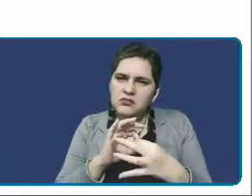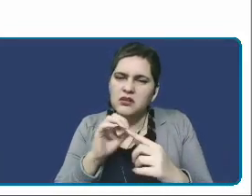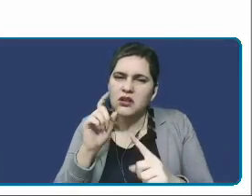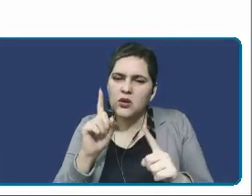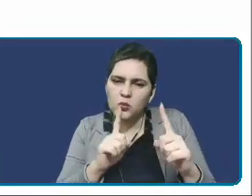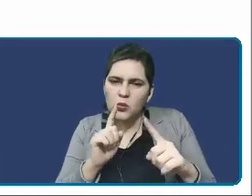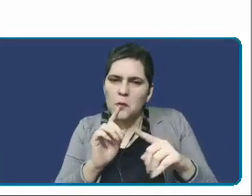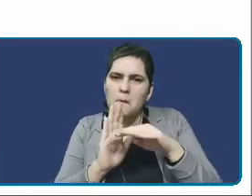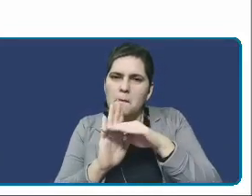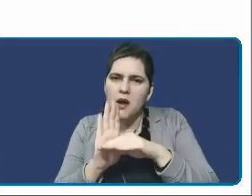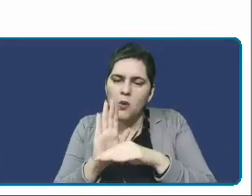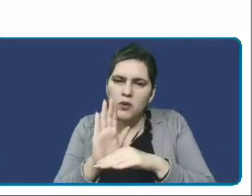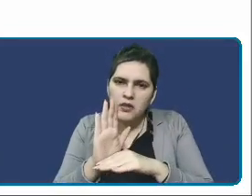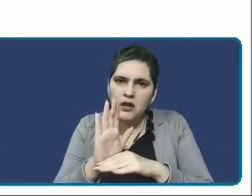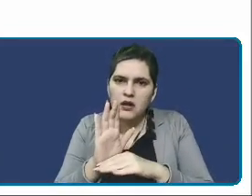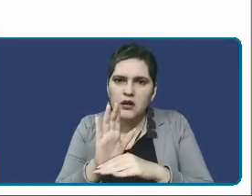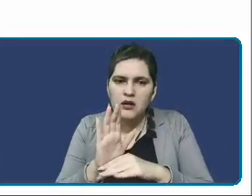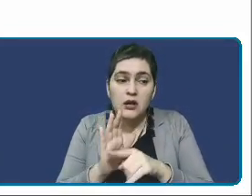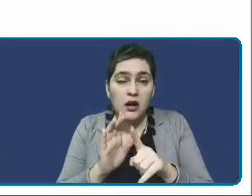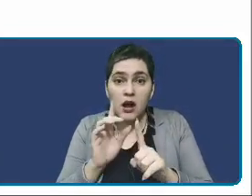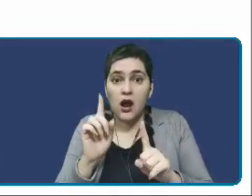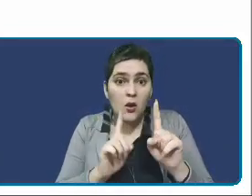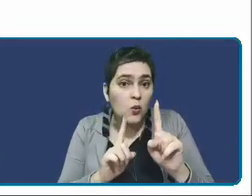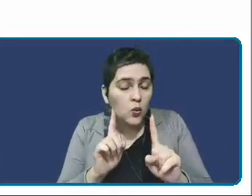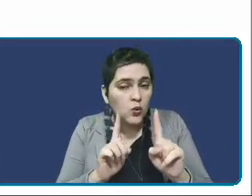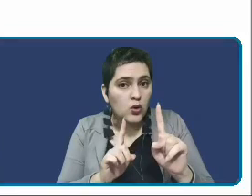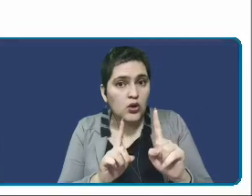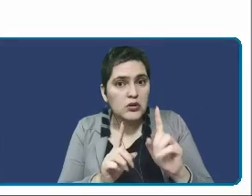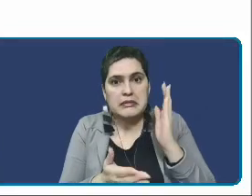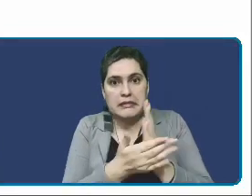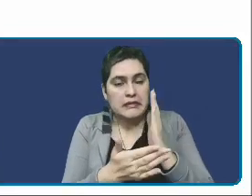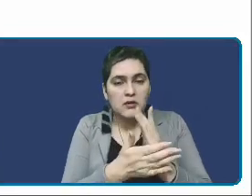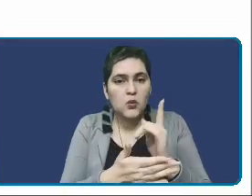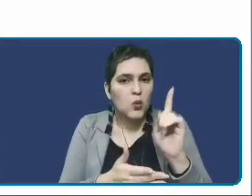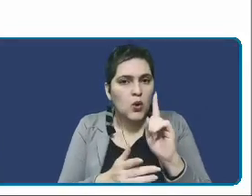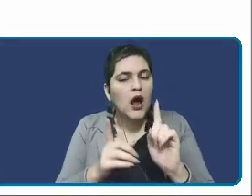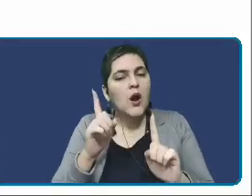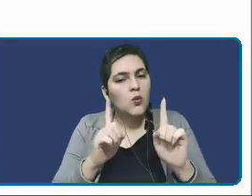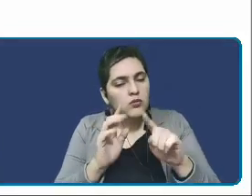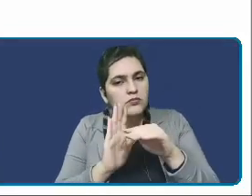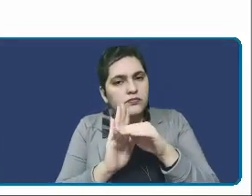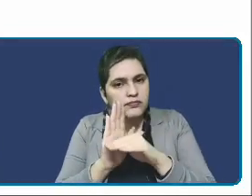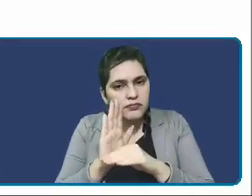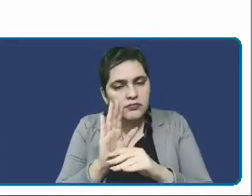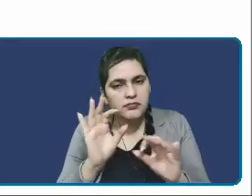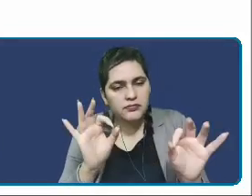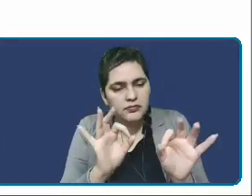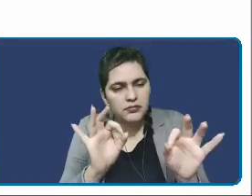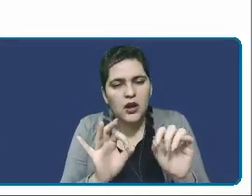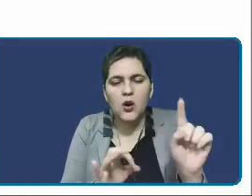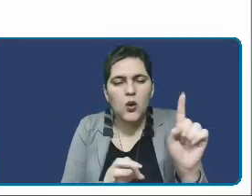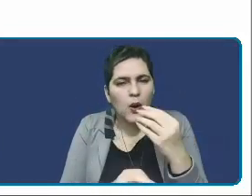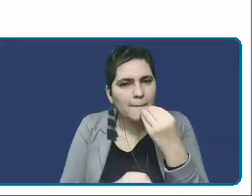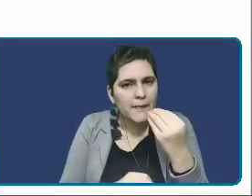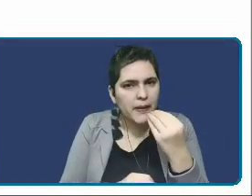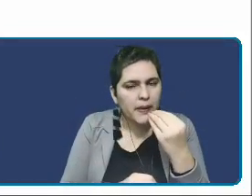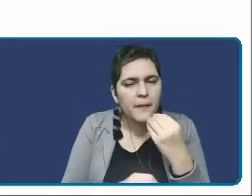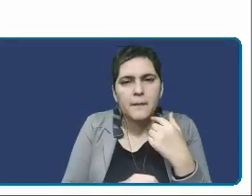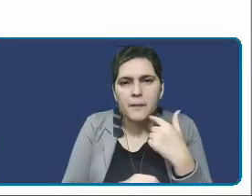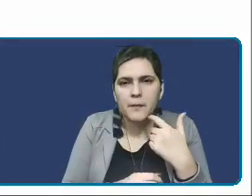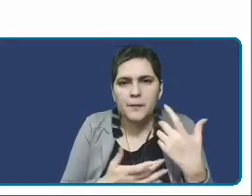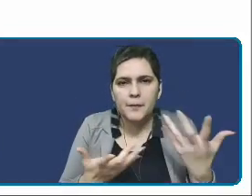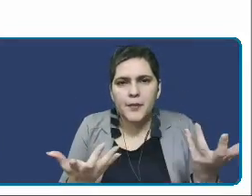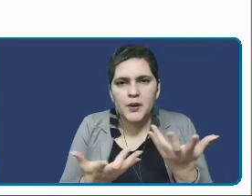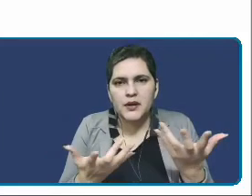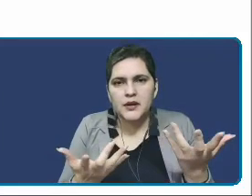estoy diciendo que sea necesario hacerlo, sino que ¿por qué se ha asociado a no consumirlo? Porque